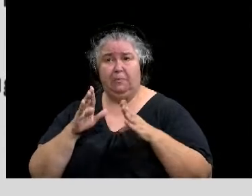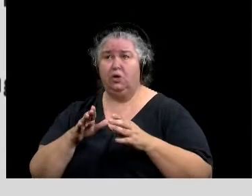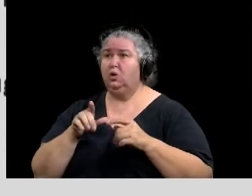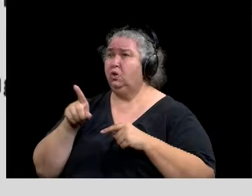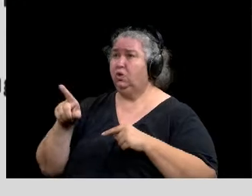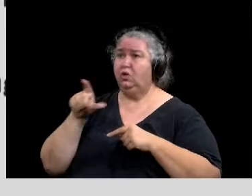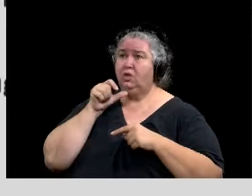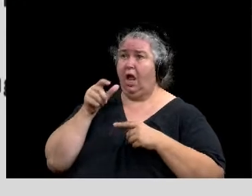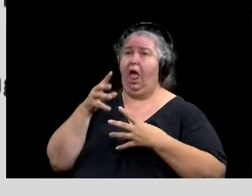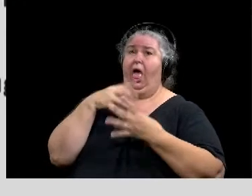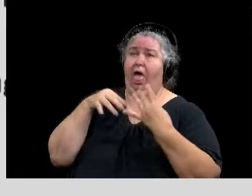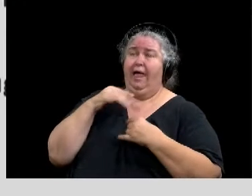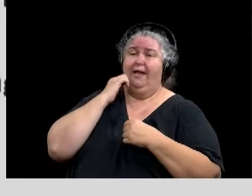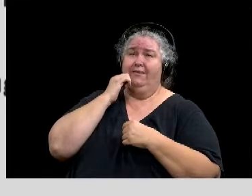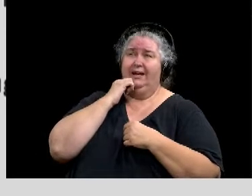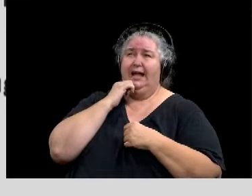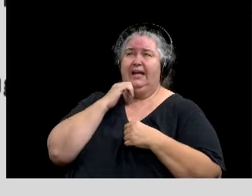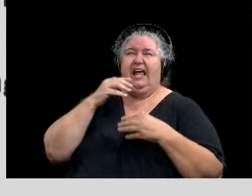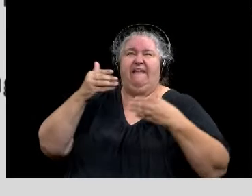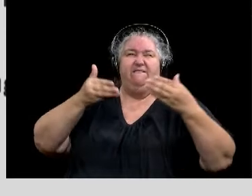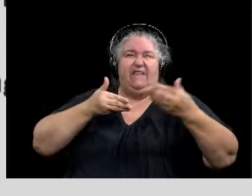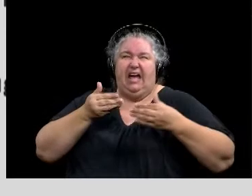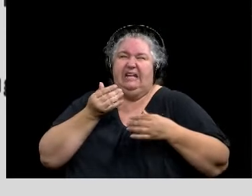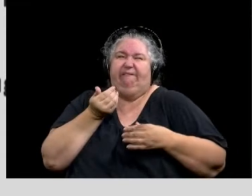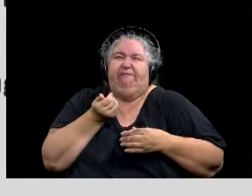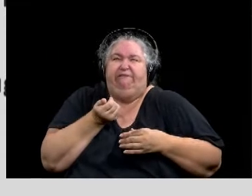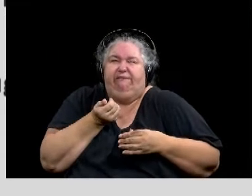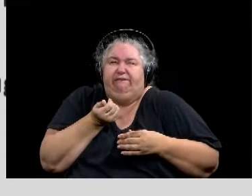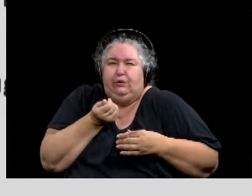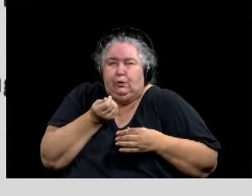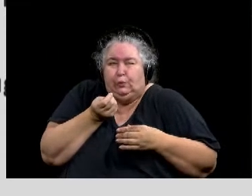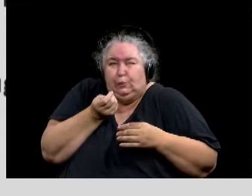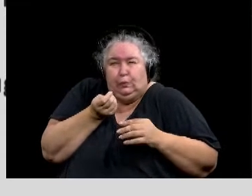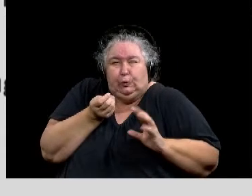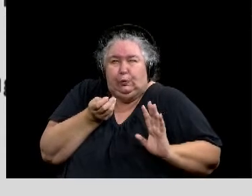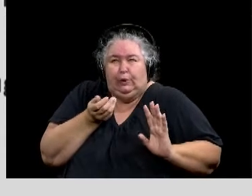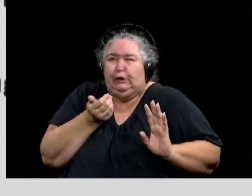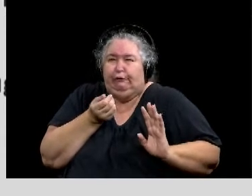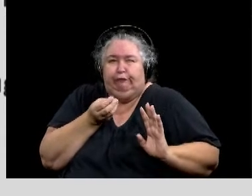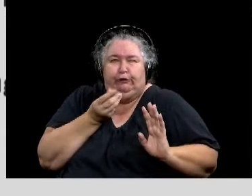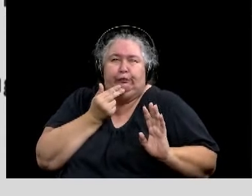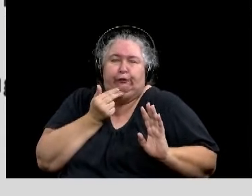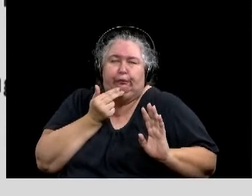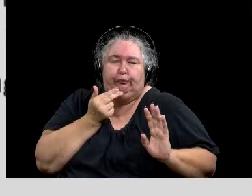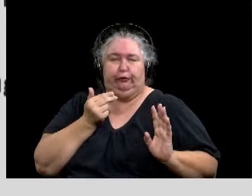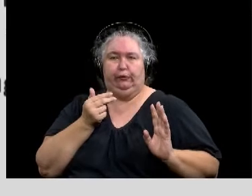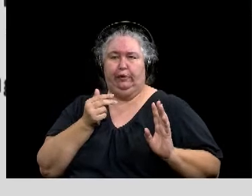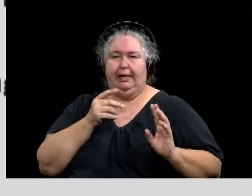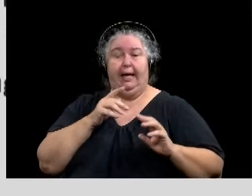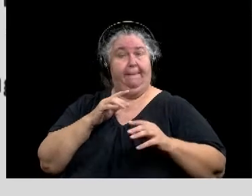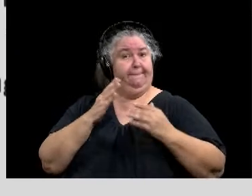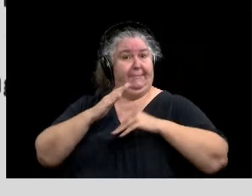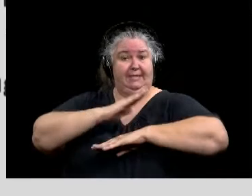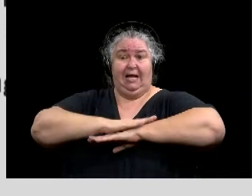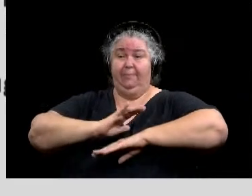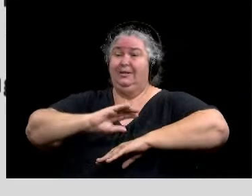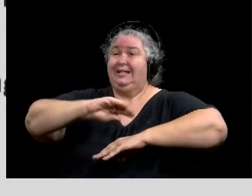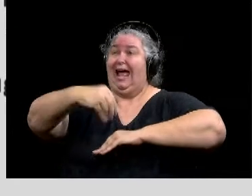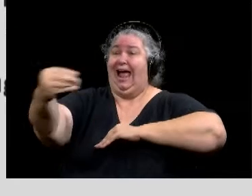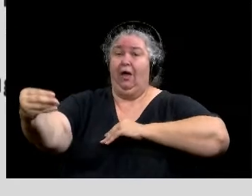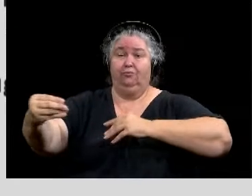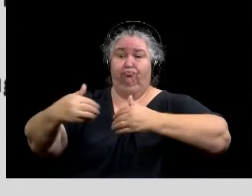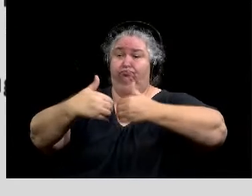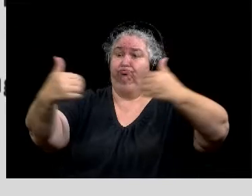estar con su con sus familiares inviten lo menos que puedan y